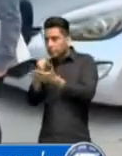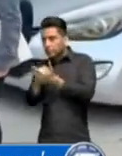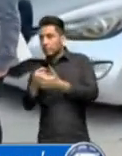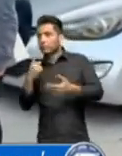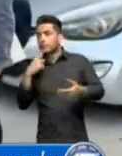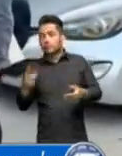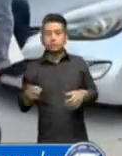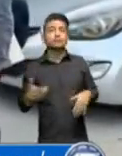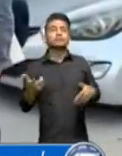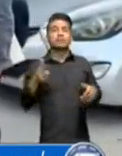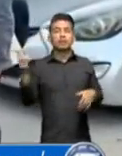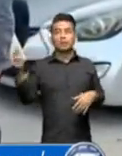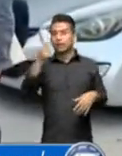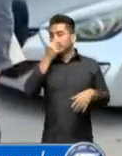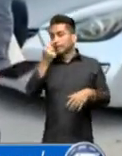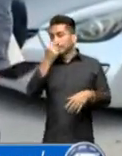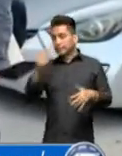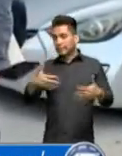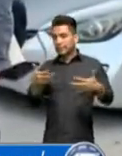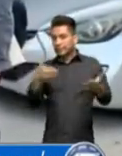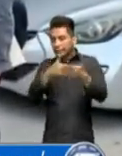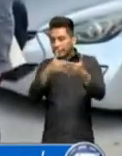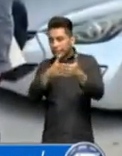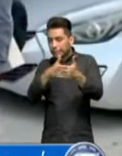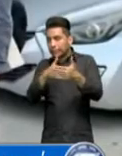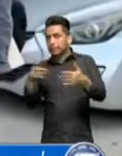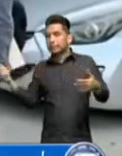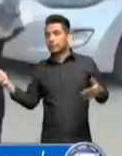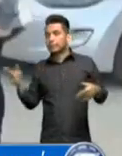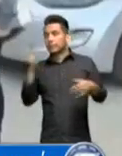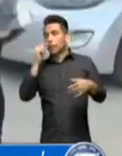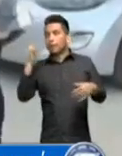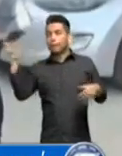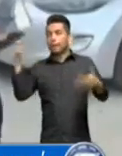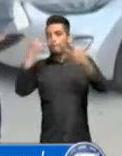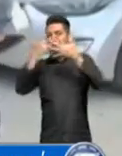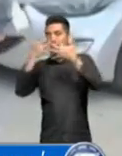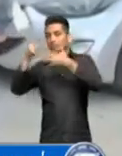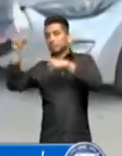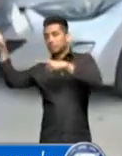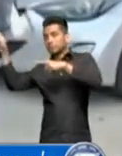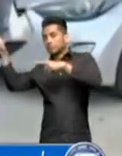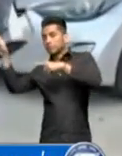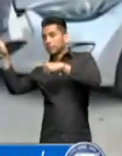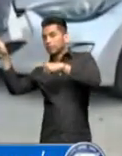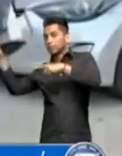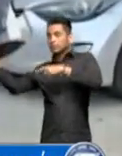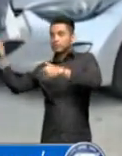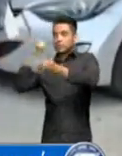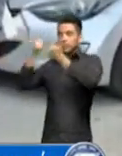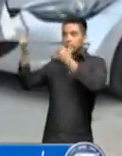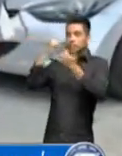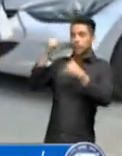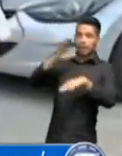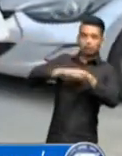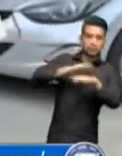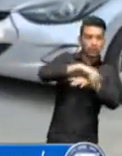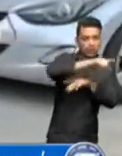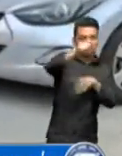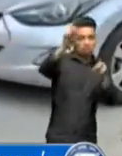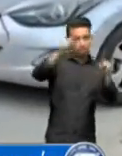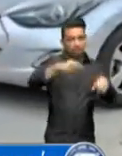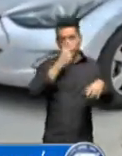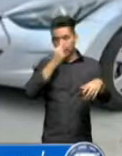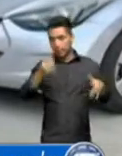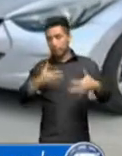exigir estos cobros ilegales provienen de reos que están en las cárceles por otros casos penales. De esa cuenta, 10 privados